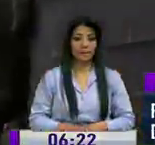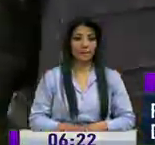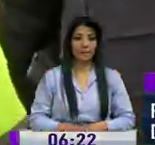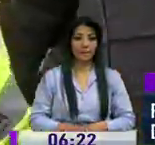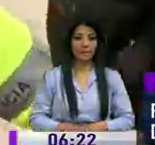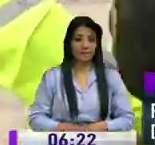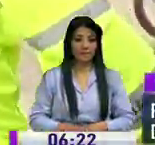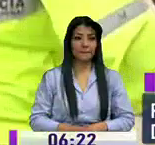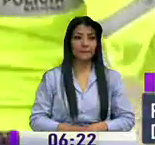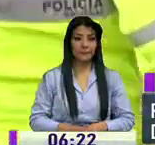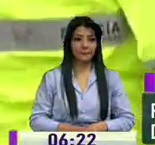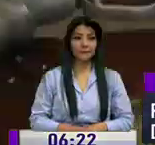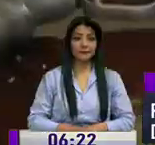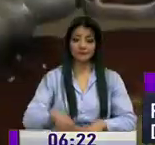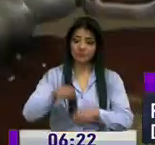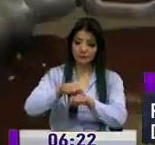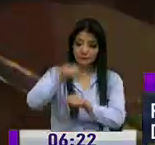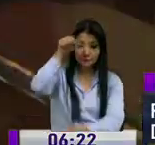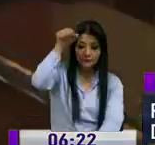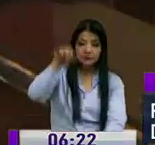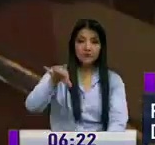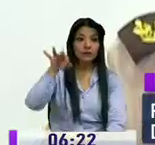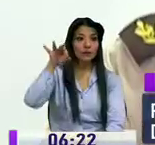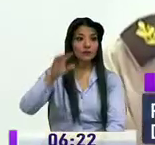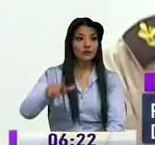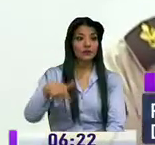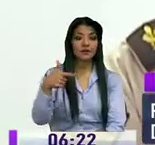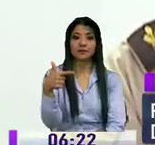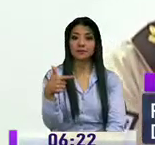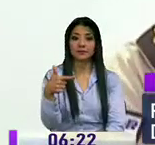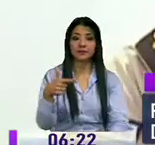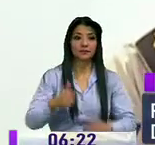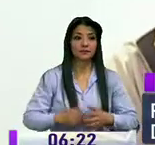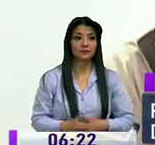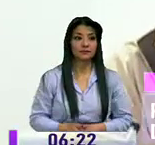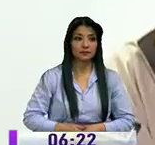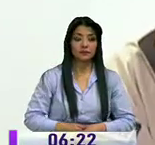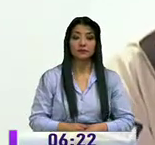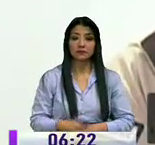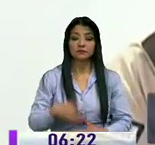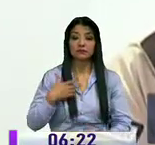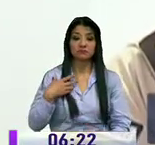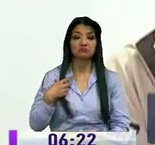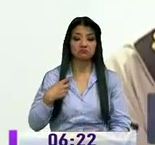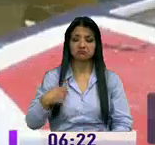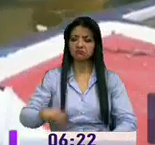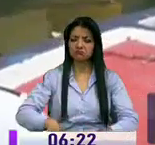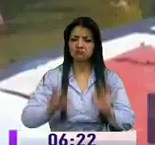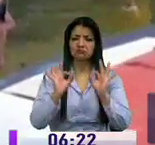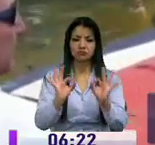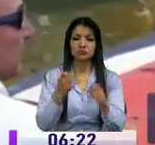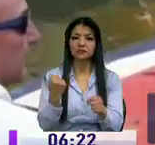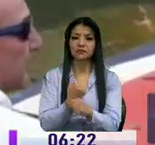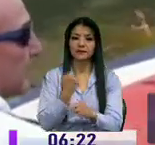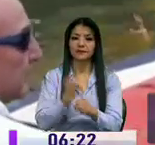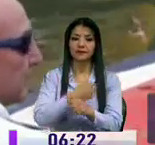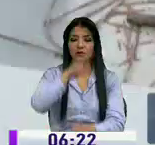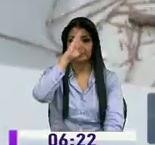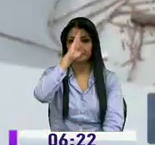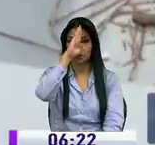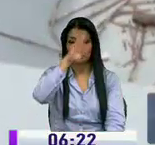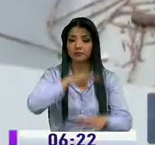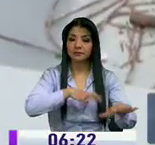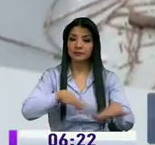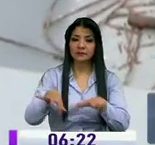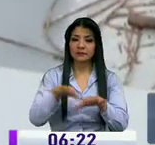a quienes les encontraron estas armas de fuego. Aquí es importante destacar la oportuna intervención a través de las acciones y técnicas